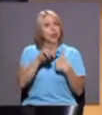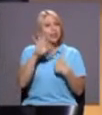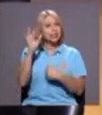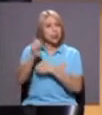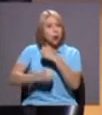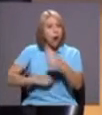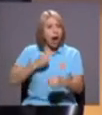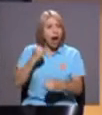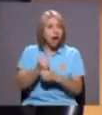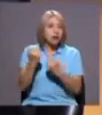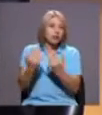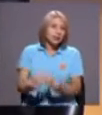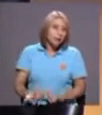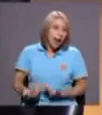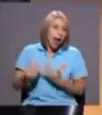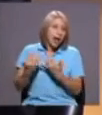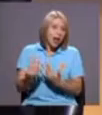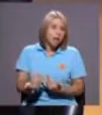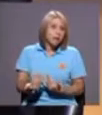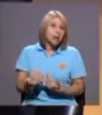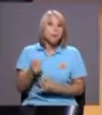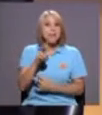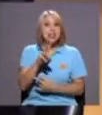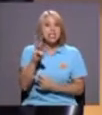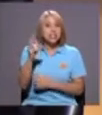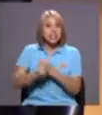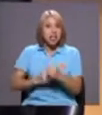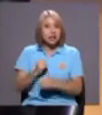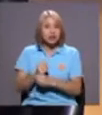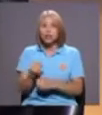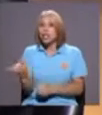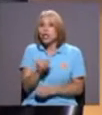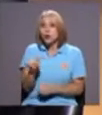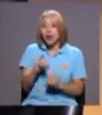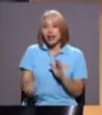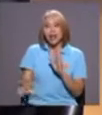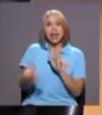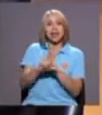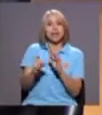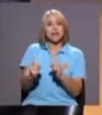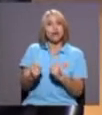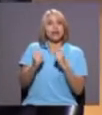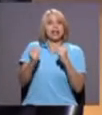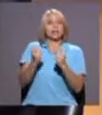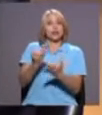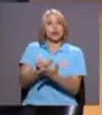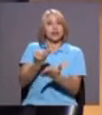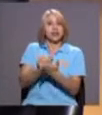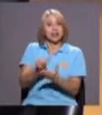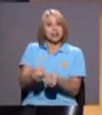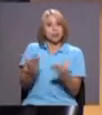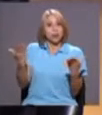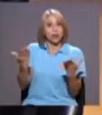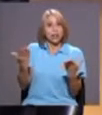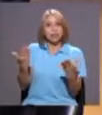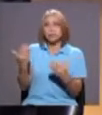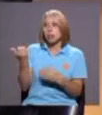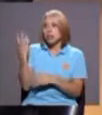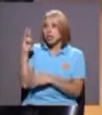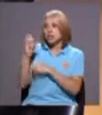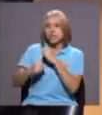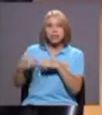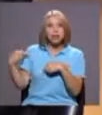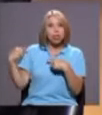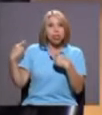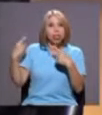esperarla, 26 años. Igual que la ley de fortalecimiento de las finanzas públicas en 16 años, no se había podido